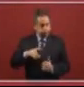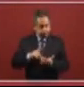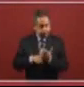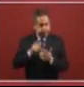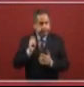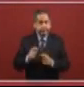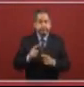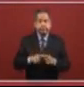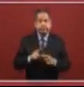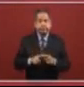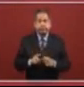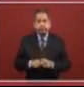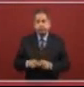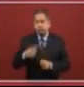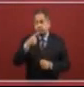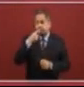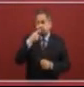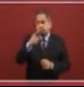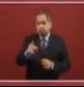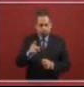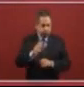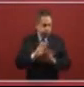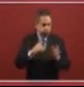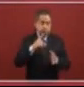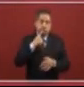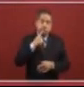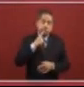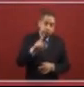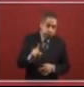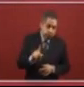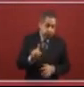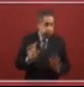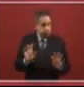existe es la denuncia que se presentó